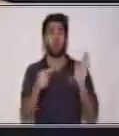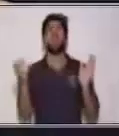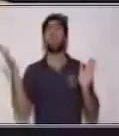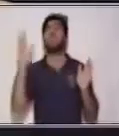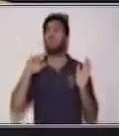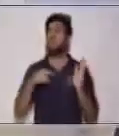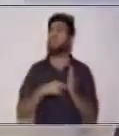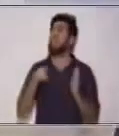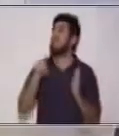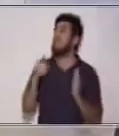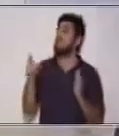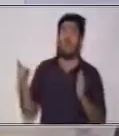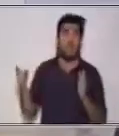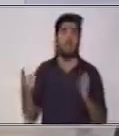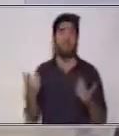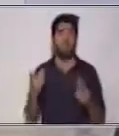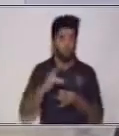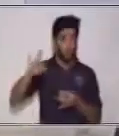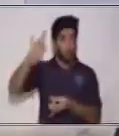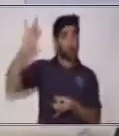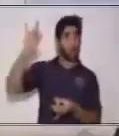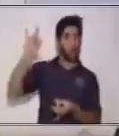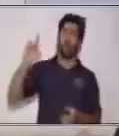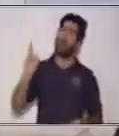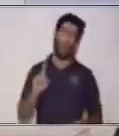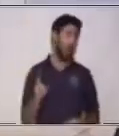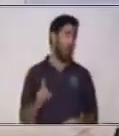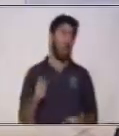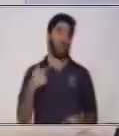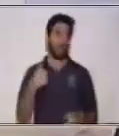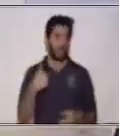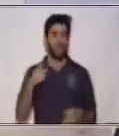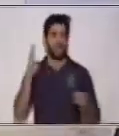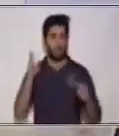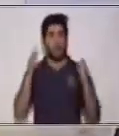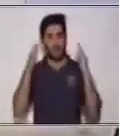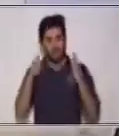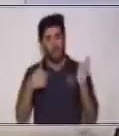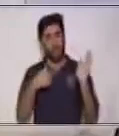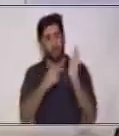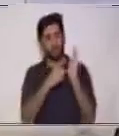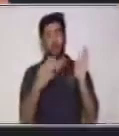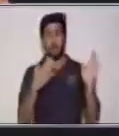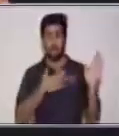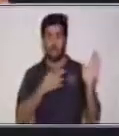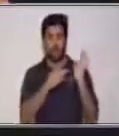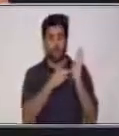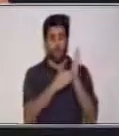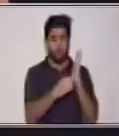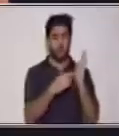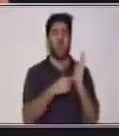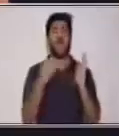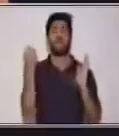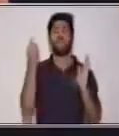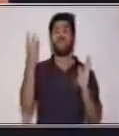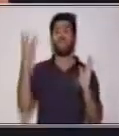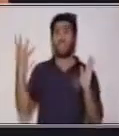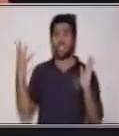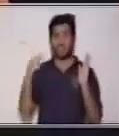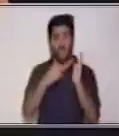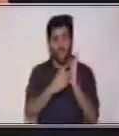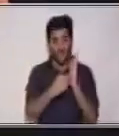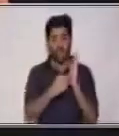el trabajo? Del fantasma. Y nosotros tenemos que evitar eso. Entonces nosotros vamos a colocar el nombre, la fecha, el título,